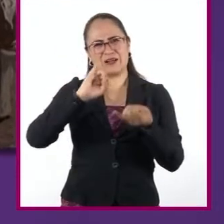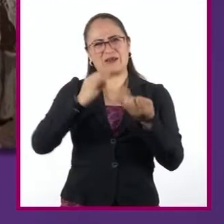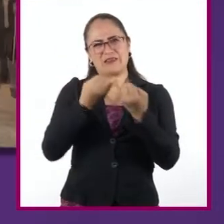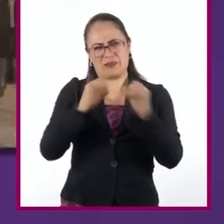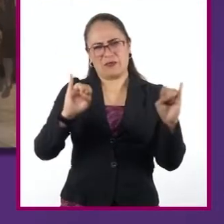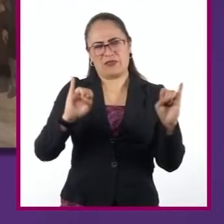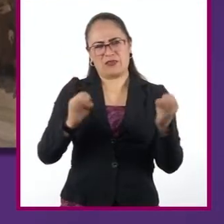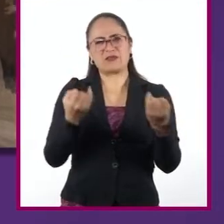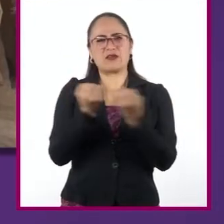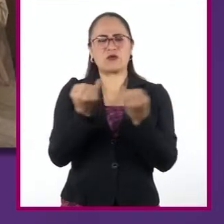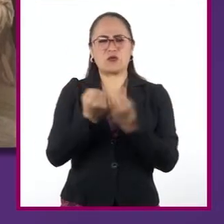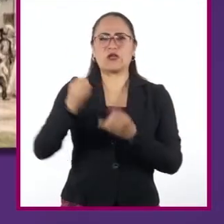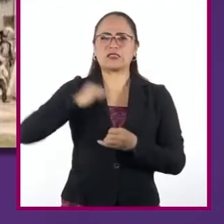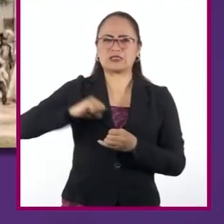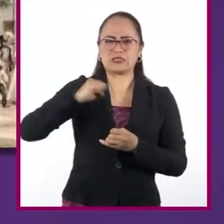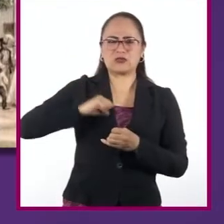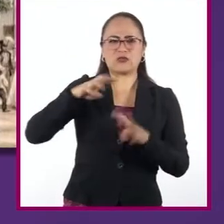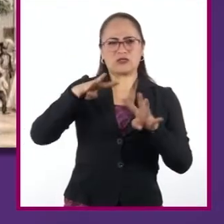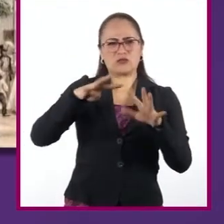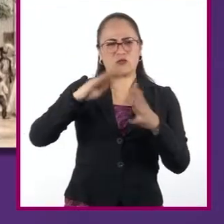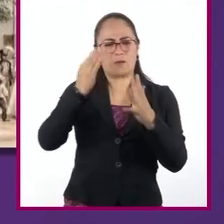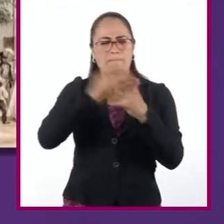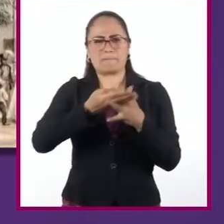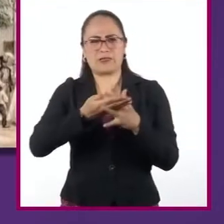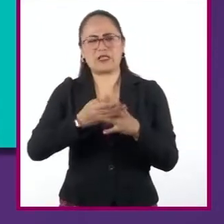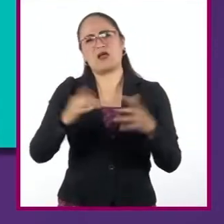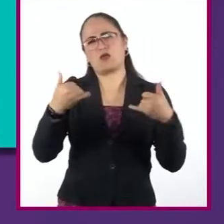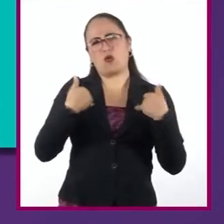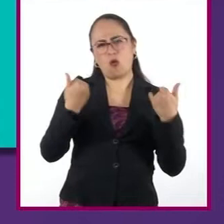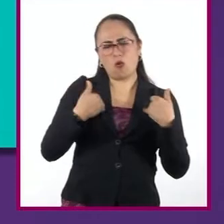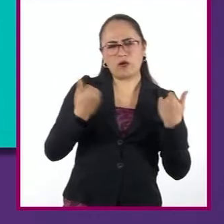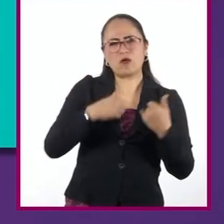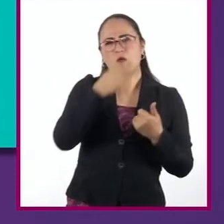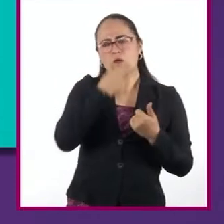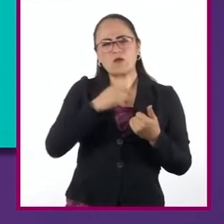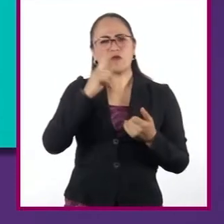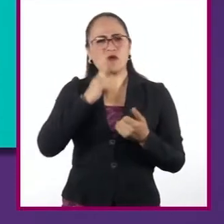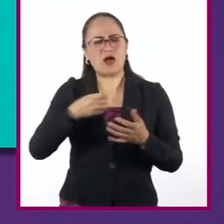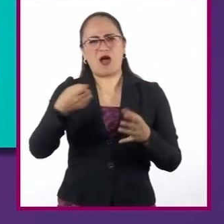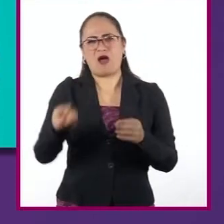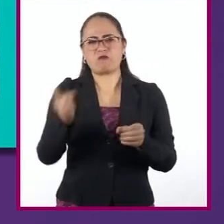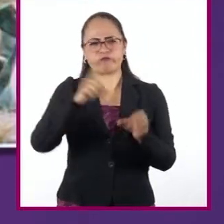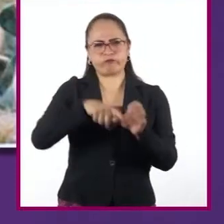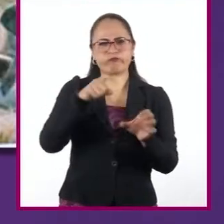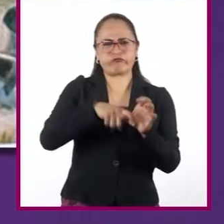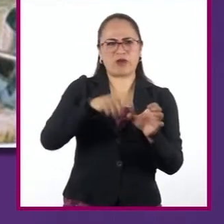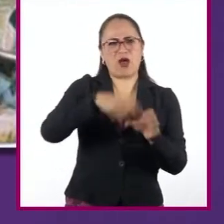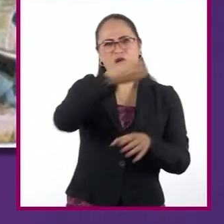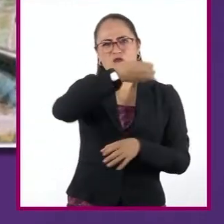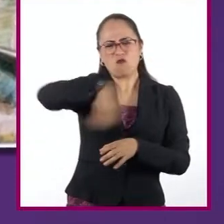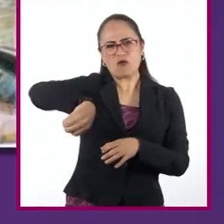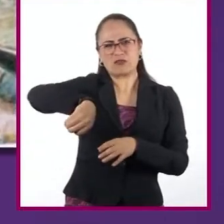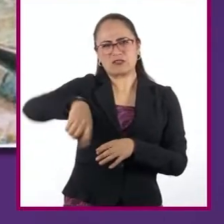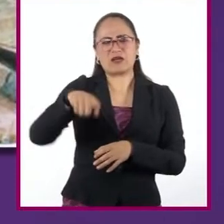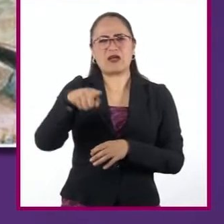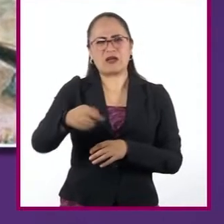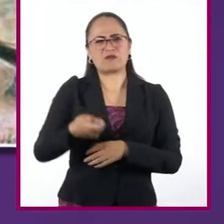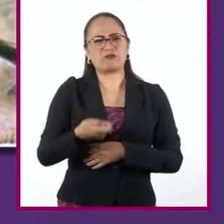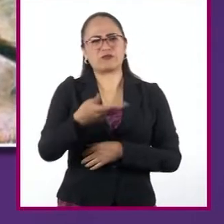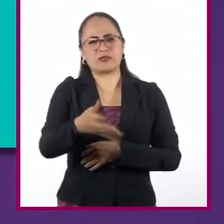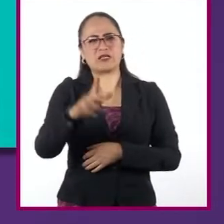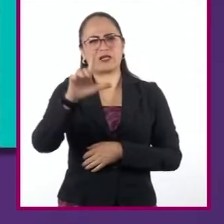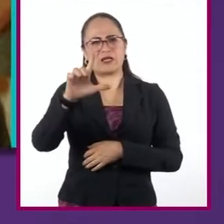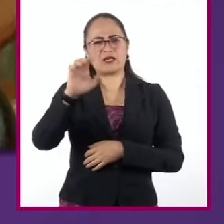segunda mitad del siglo XIX, cuando miles de hombres y jóvenes fueron reclutados a la fuerza por el ejército en lo que se conoce como la